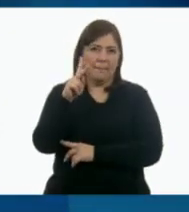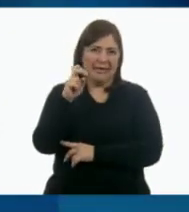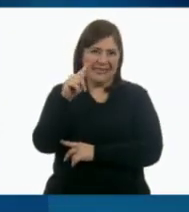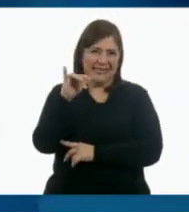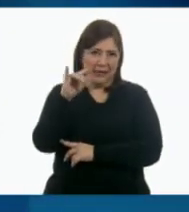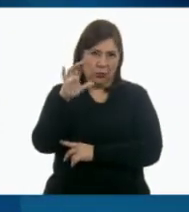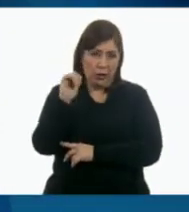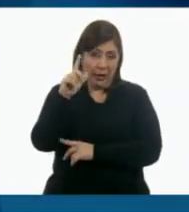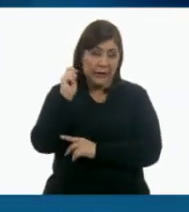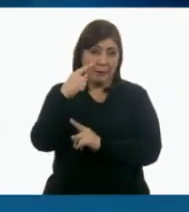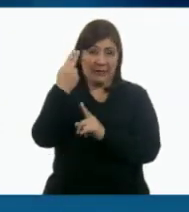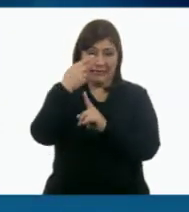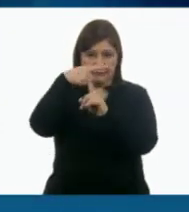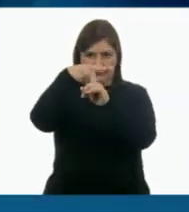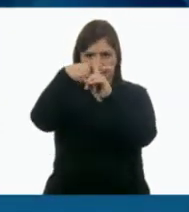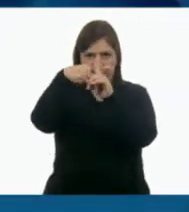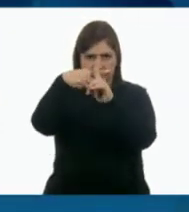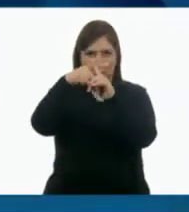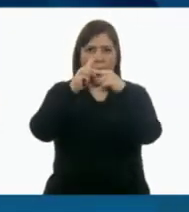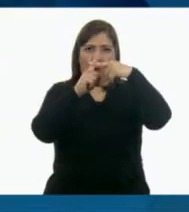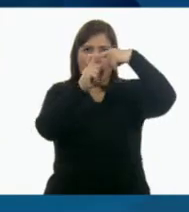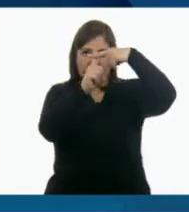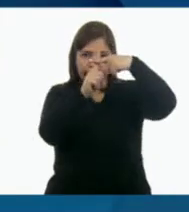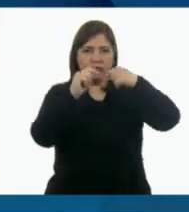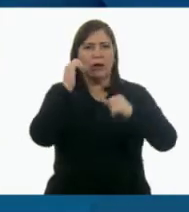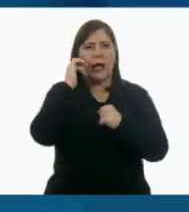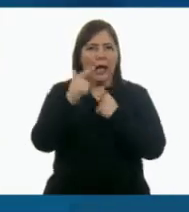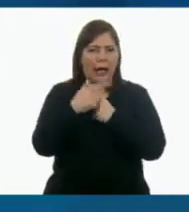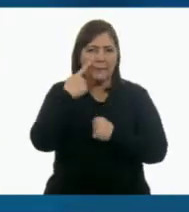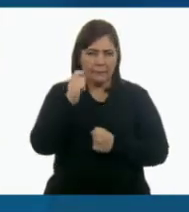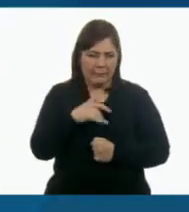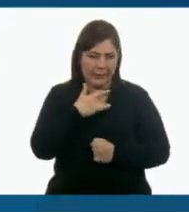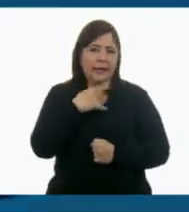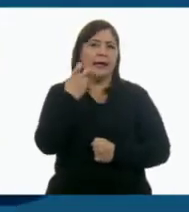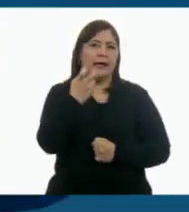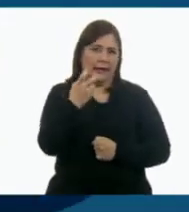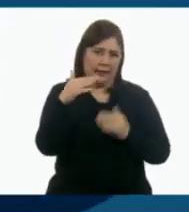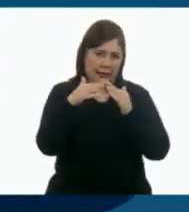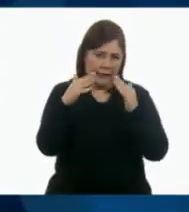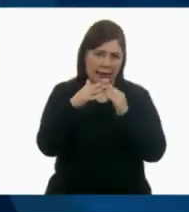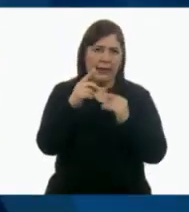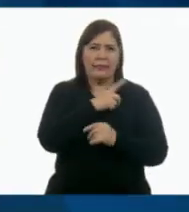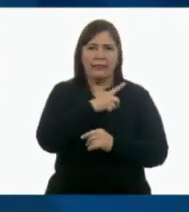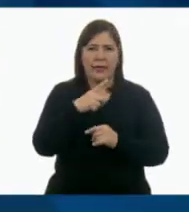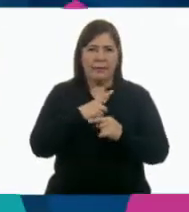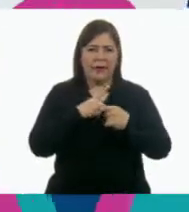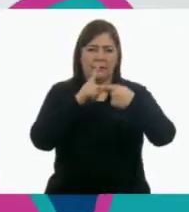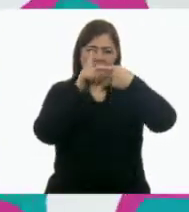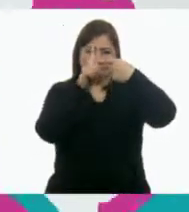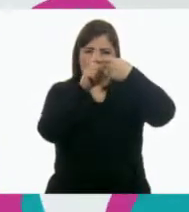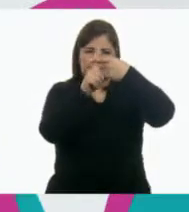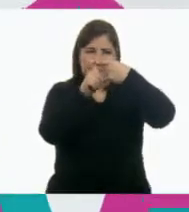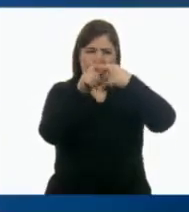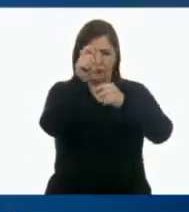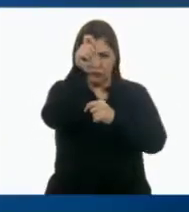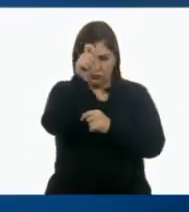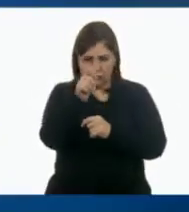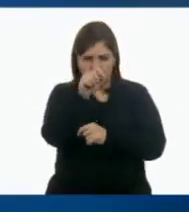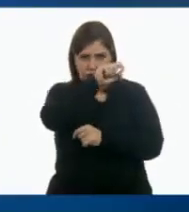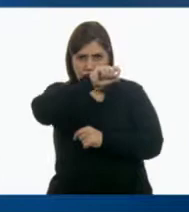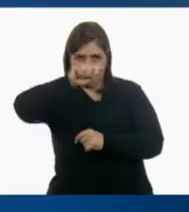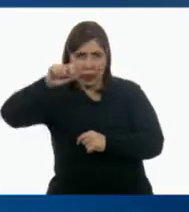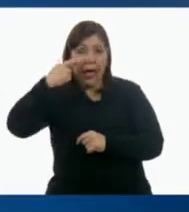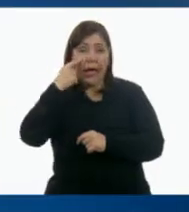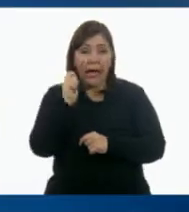Sí, precisamente en casa hay que trazar una línea que cruce en un solo punto con otra línea, pero la